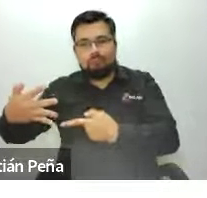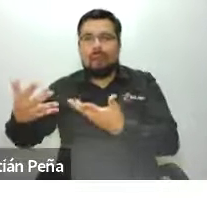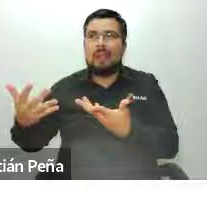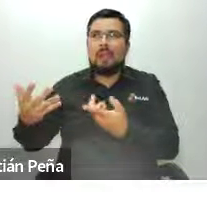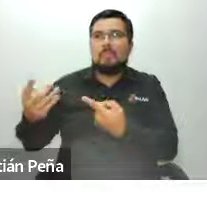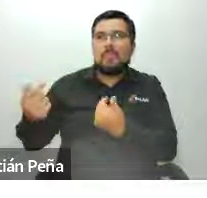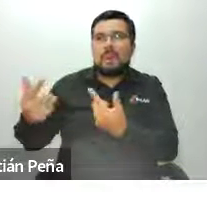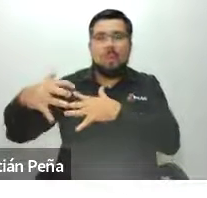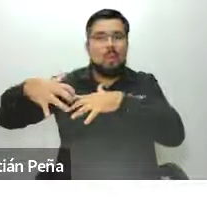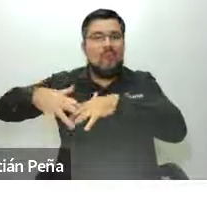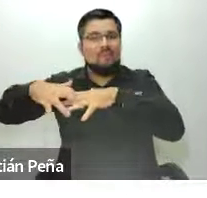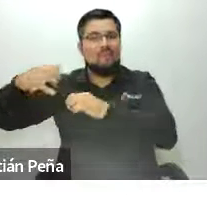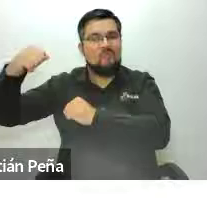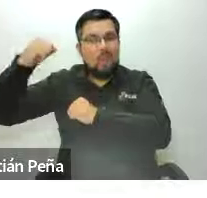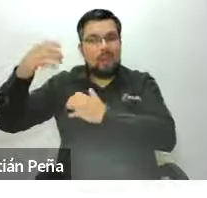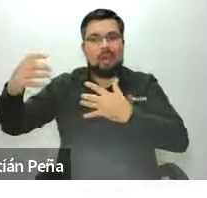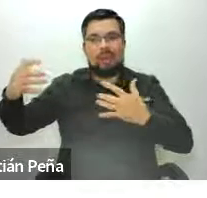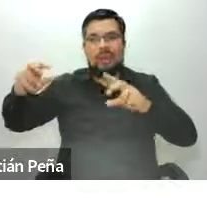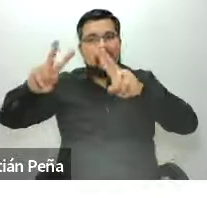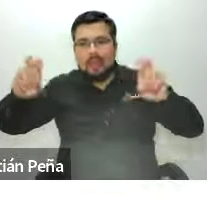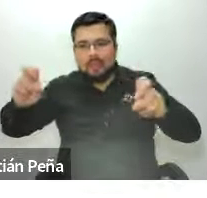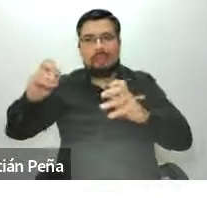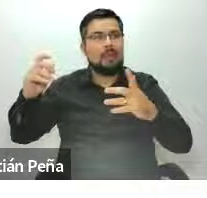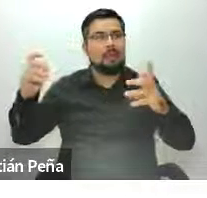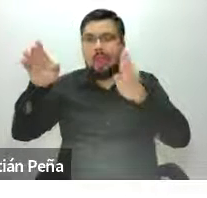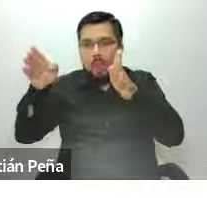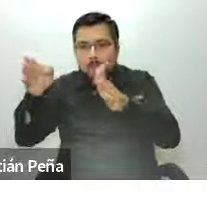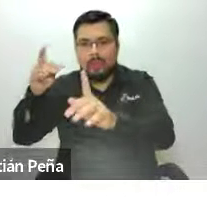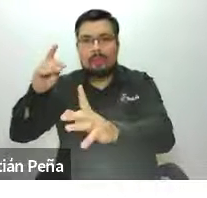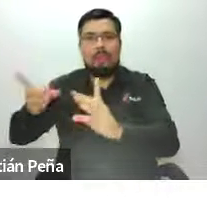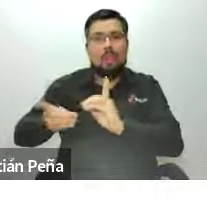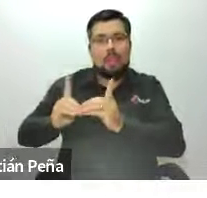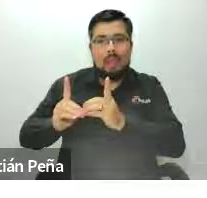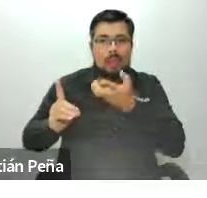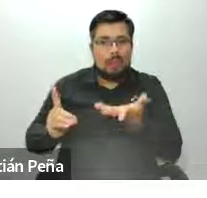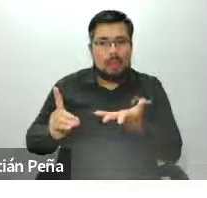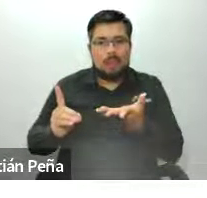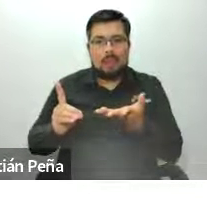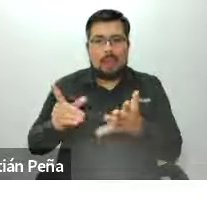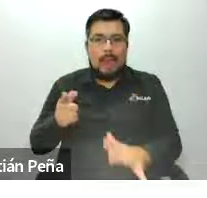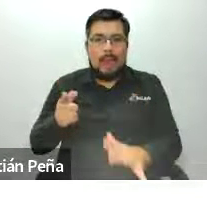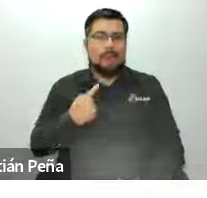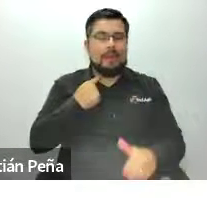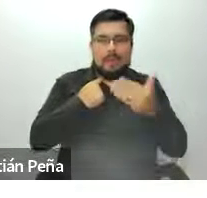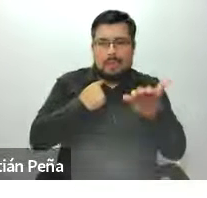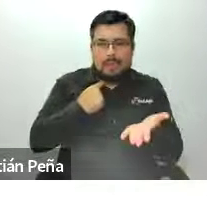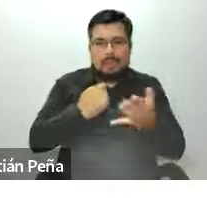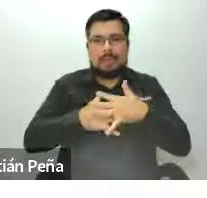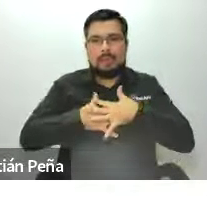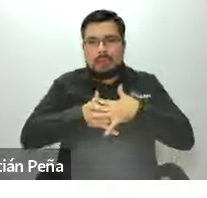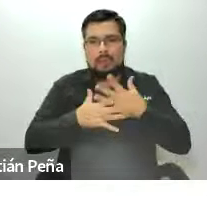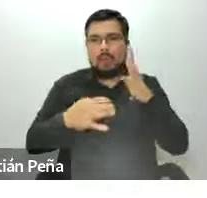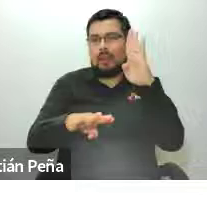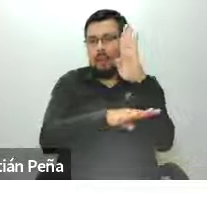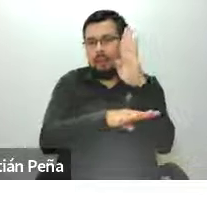fortaleza, ¿no? Desde el punto de vista del sentido didáctico que impera en estas bases, y también cuando uno mira de manera más técnica y